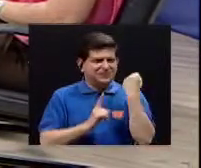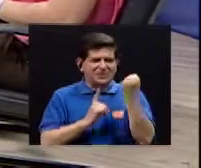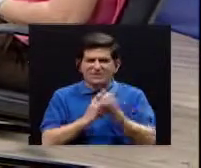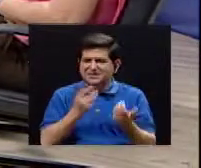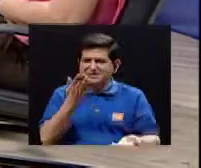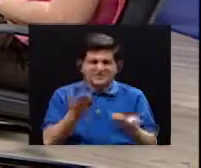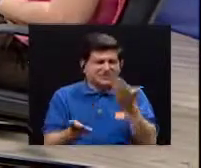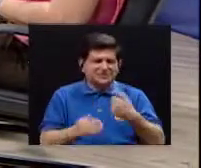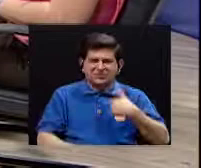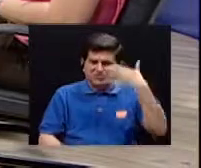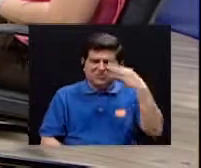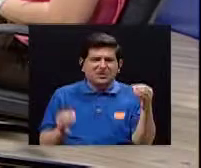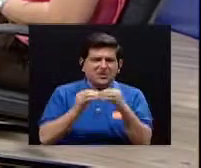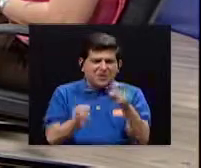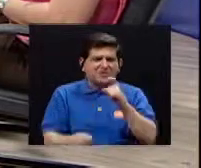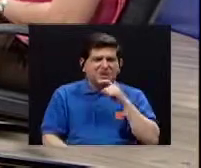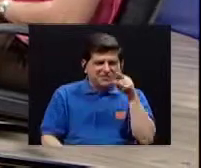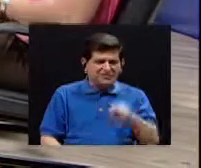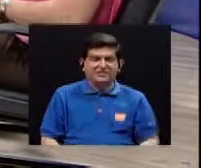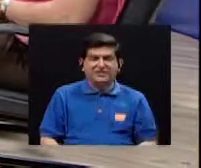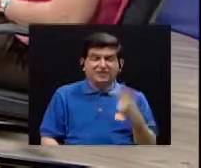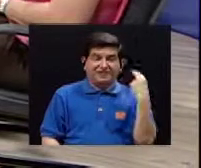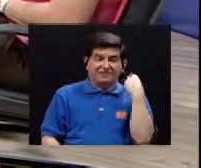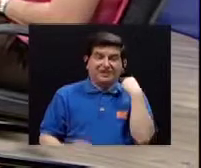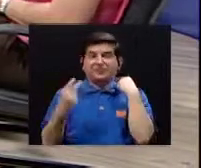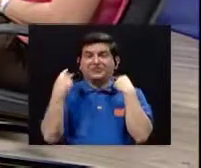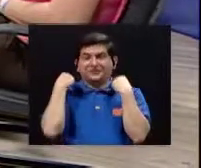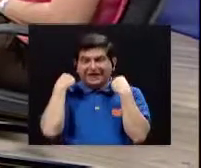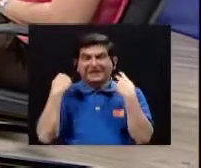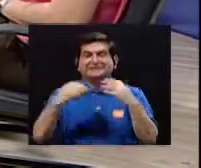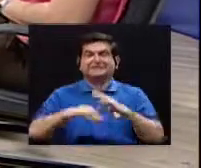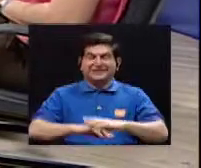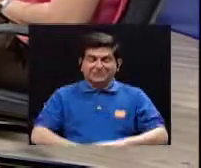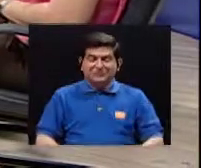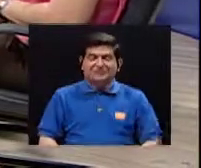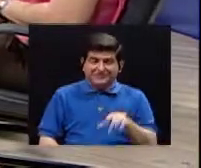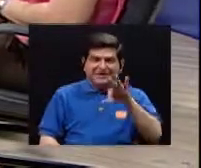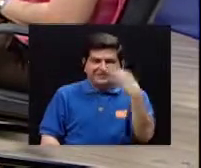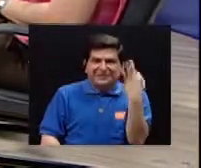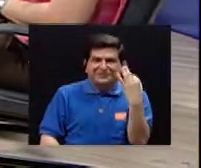como que ponía tubo que yo creo que lo más difícil para él fue cortarse el pelo